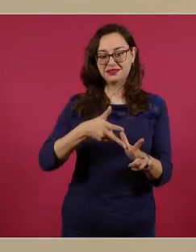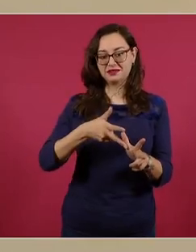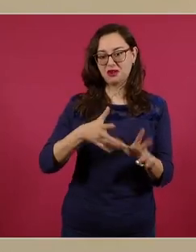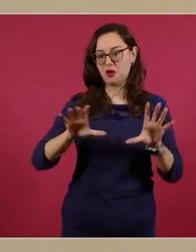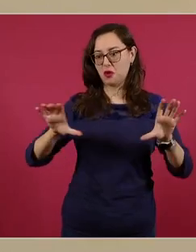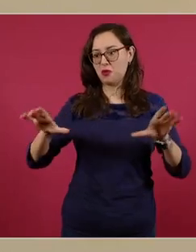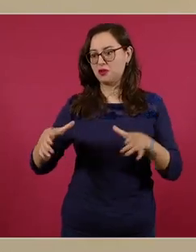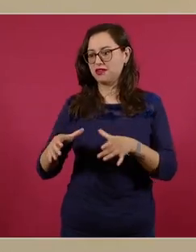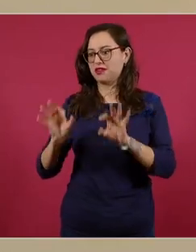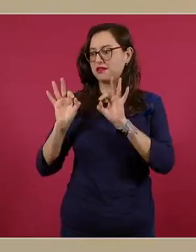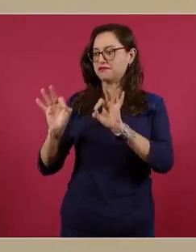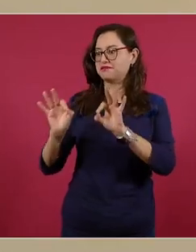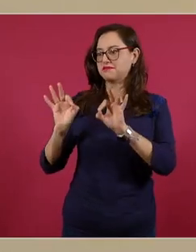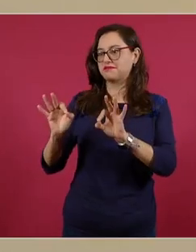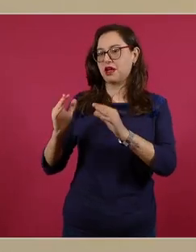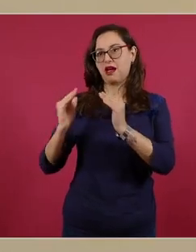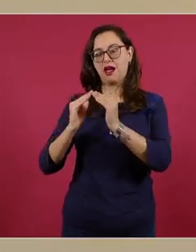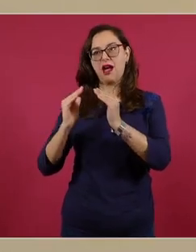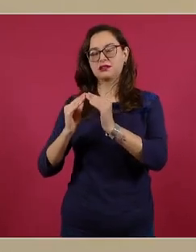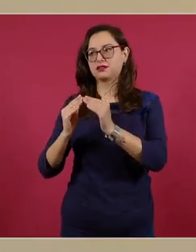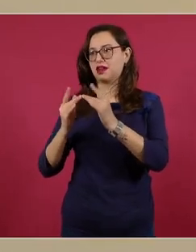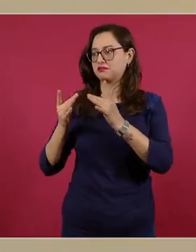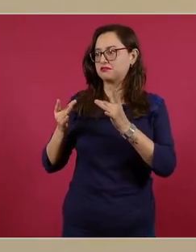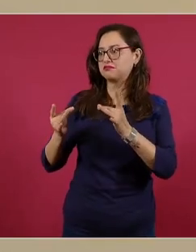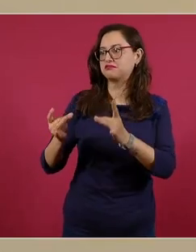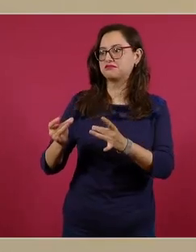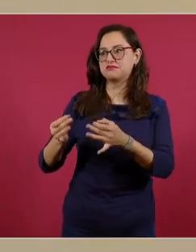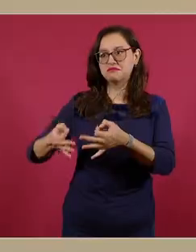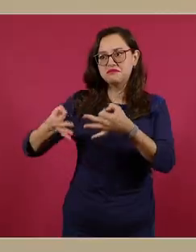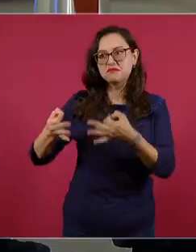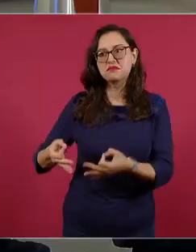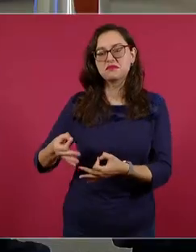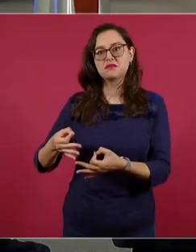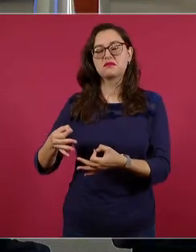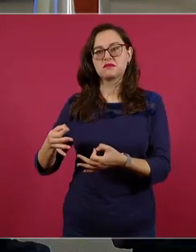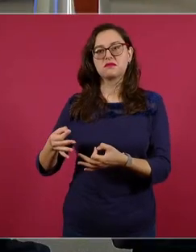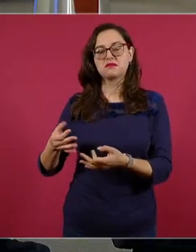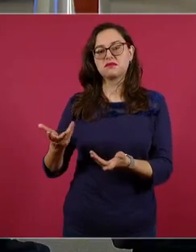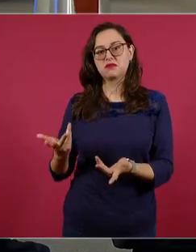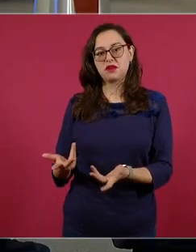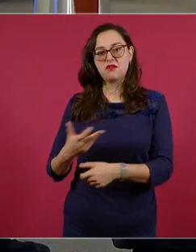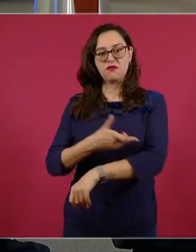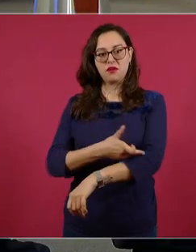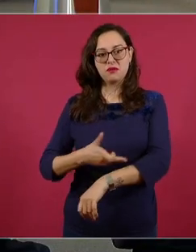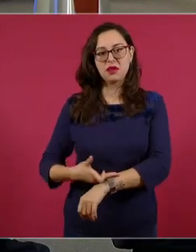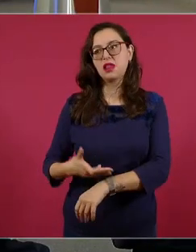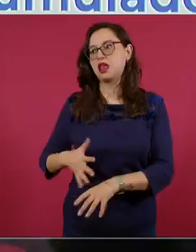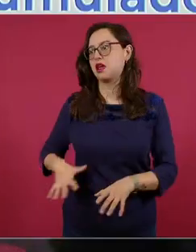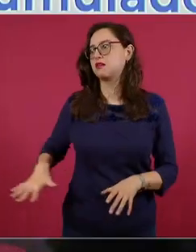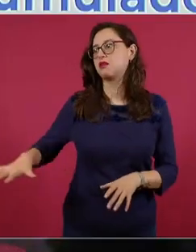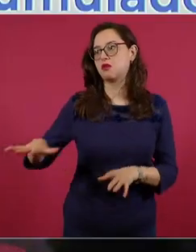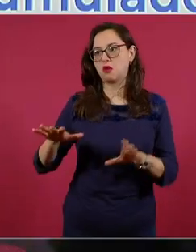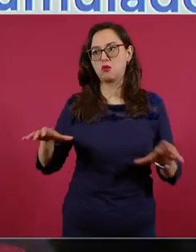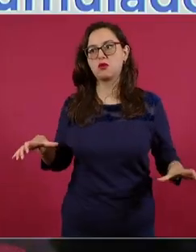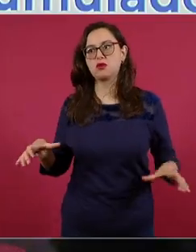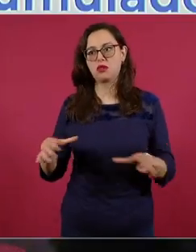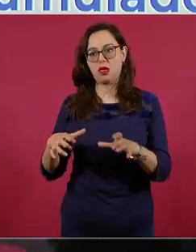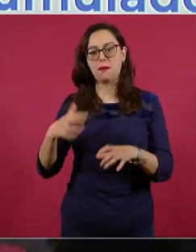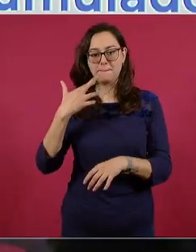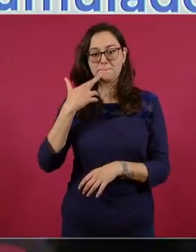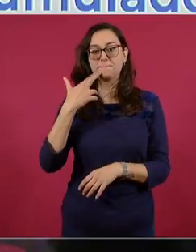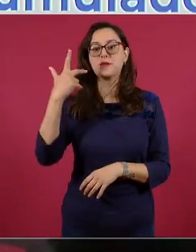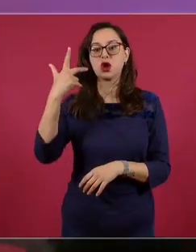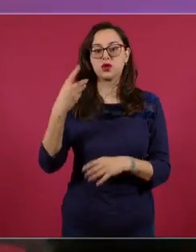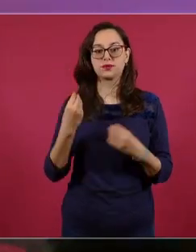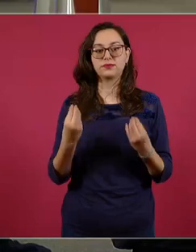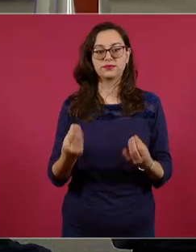comunidades transformaron su calidad de vida, tanto a nivel familiar como de la comunidad entera.